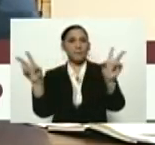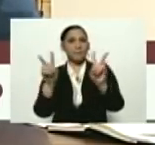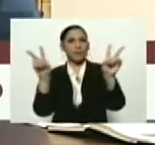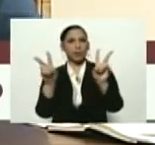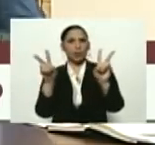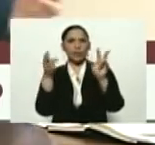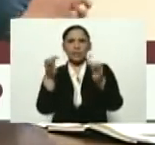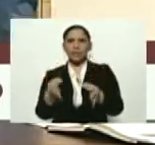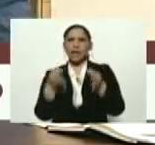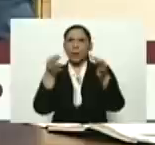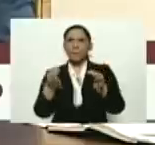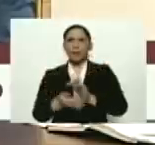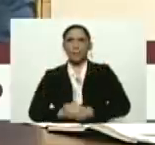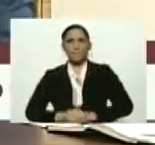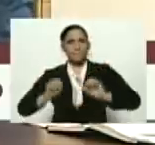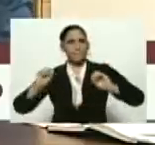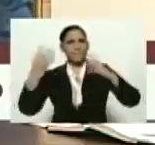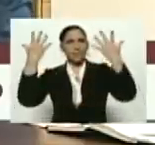victoria siempre!